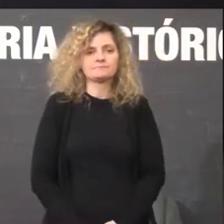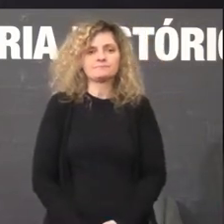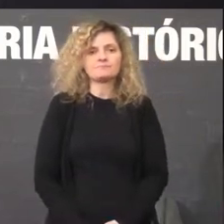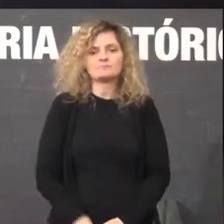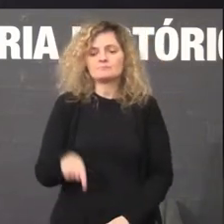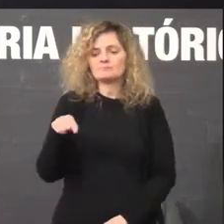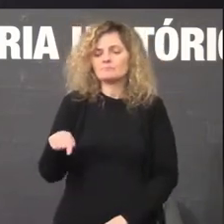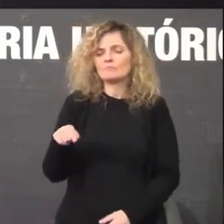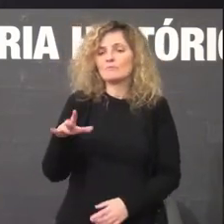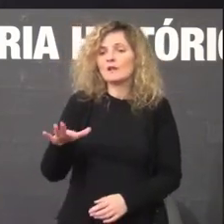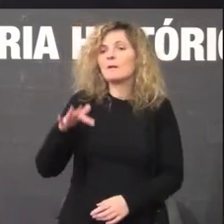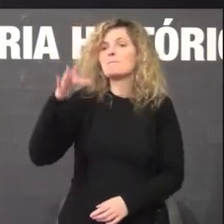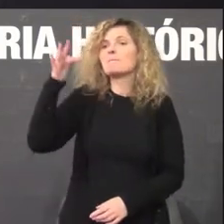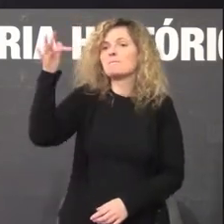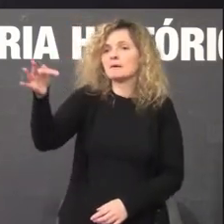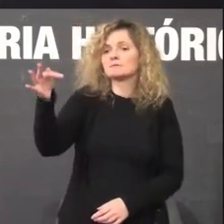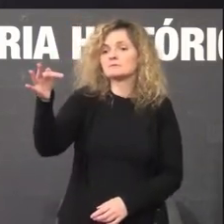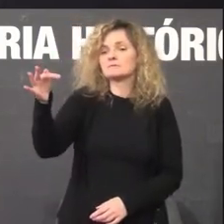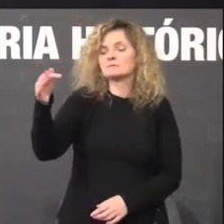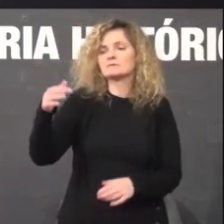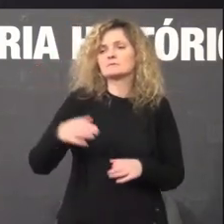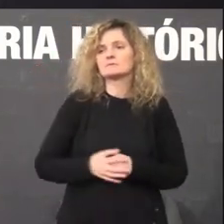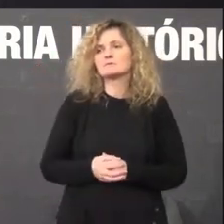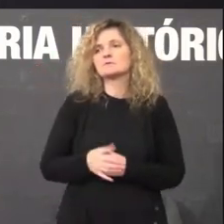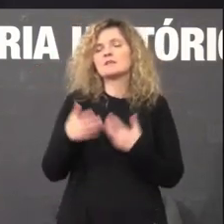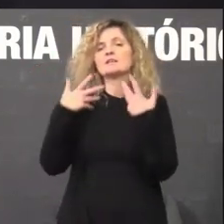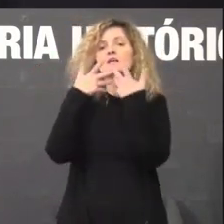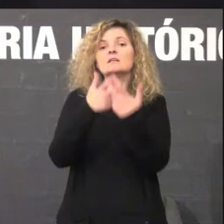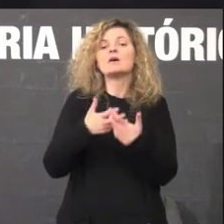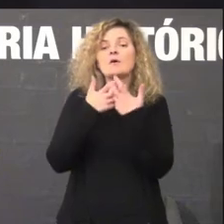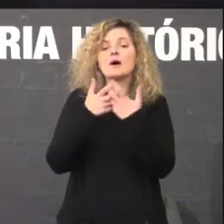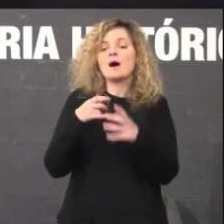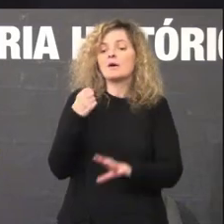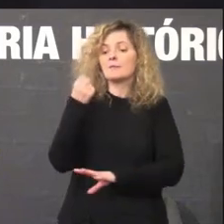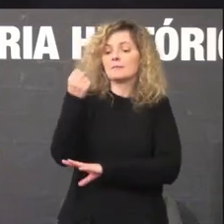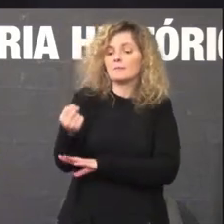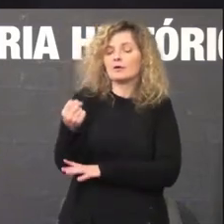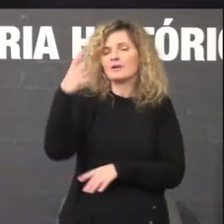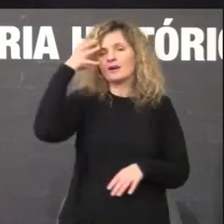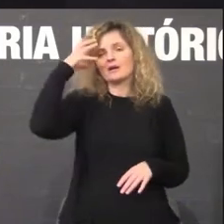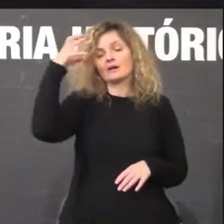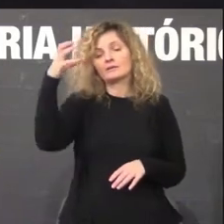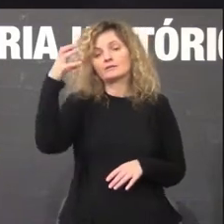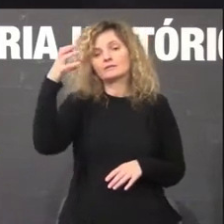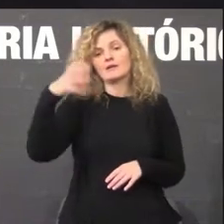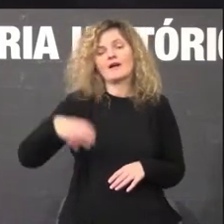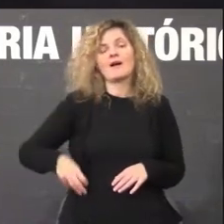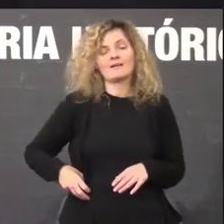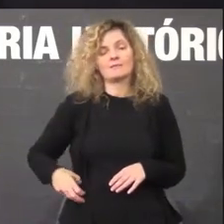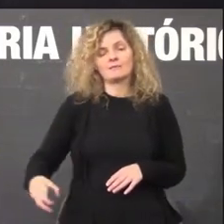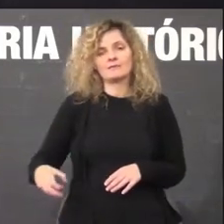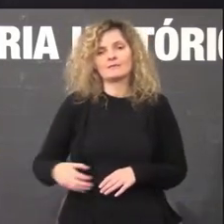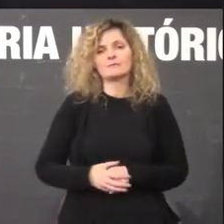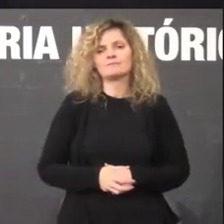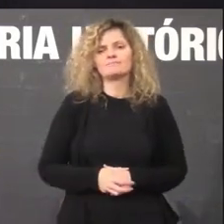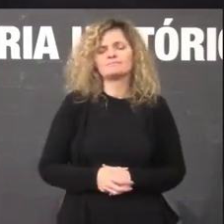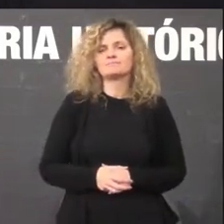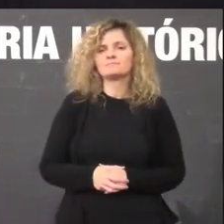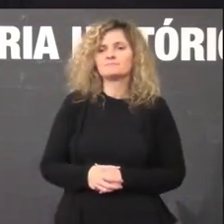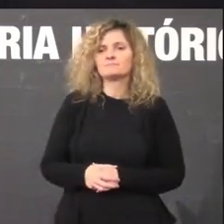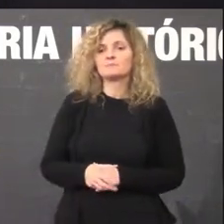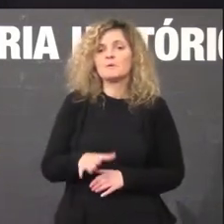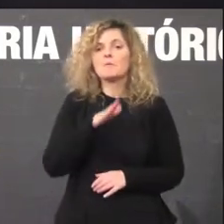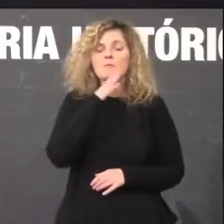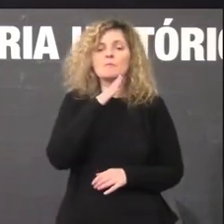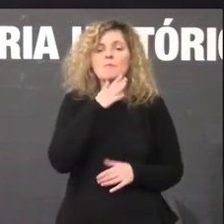Pero a eso le suma que Estados Unidos apoya al rey, al príncipe, y